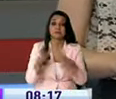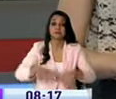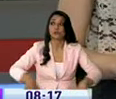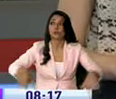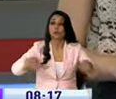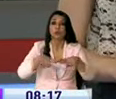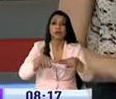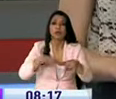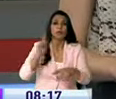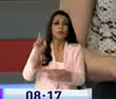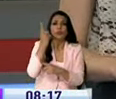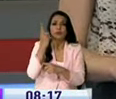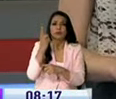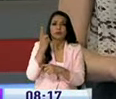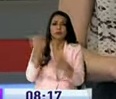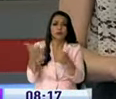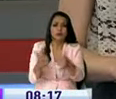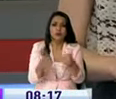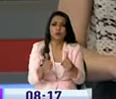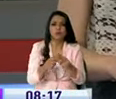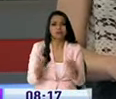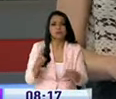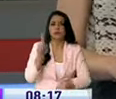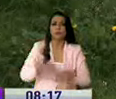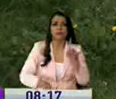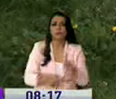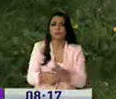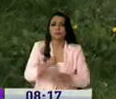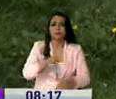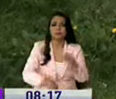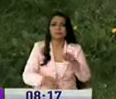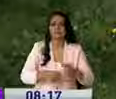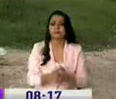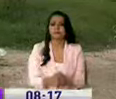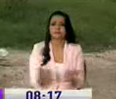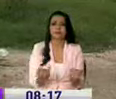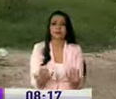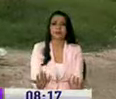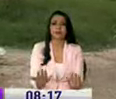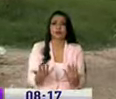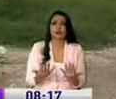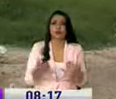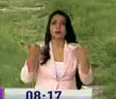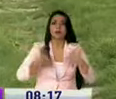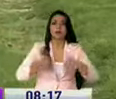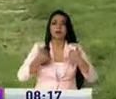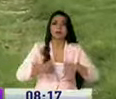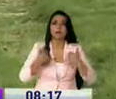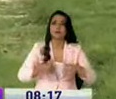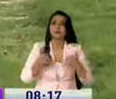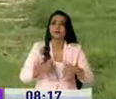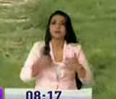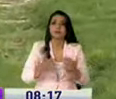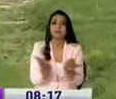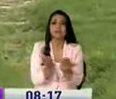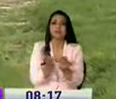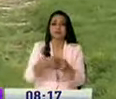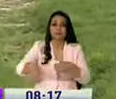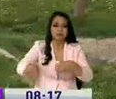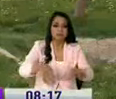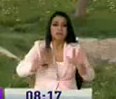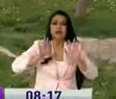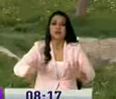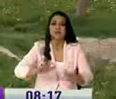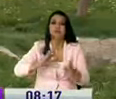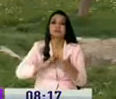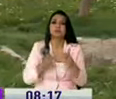es el único lugar de recreación. Hierba crecida, juegos infantiles destruidos y basura por doquier es parte del